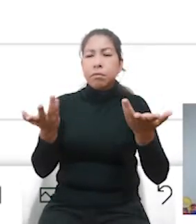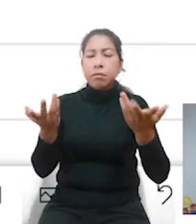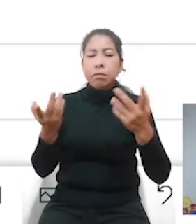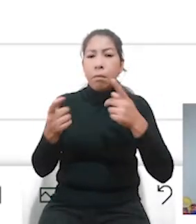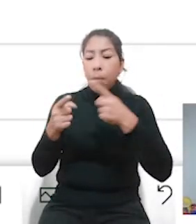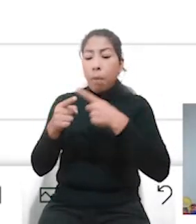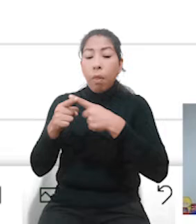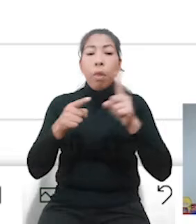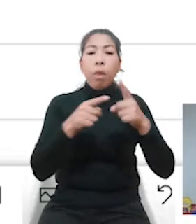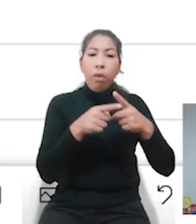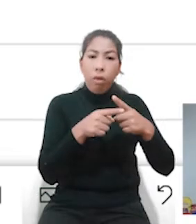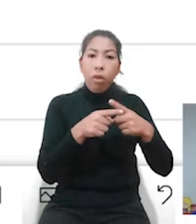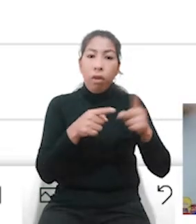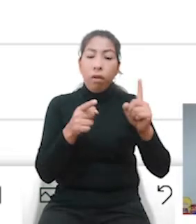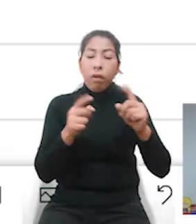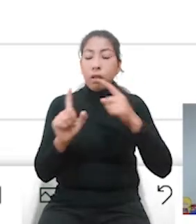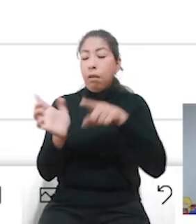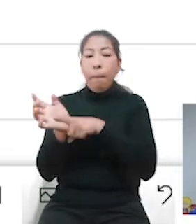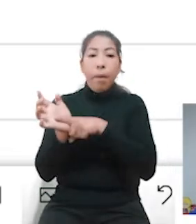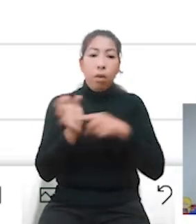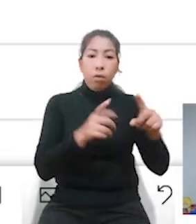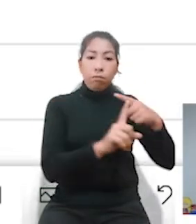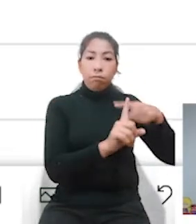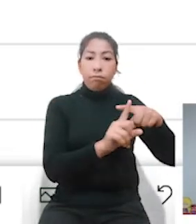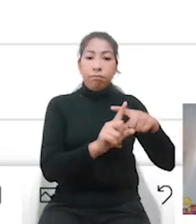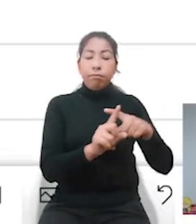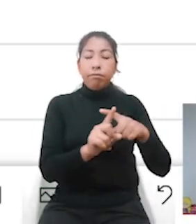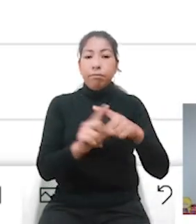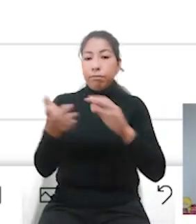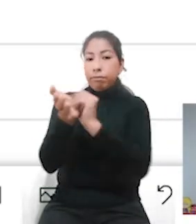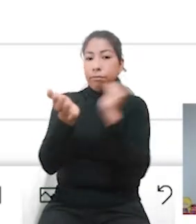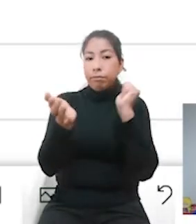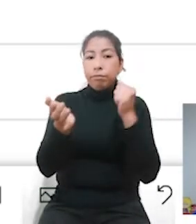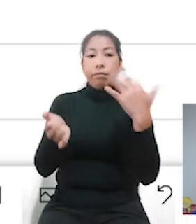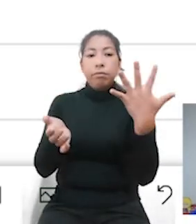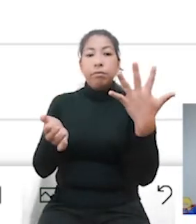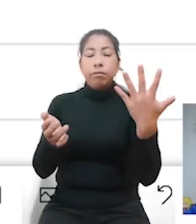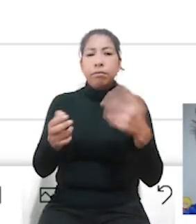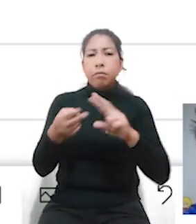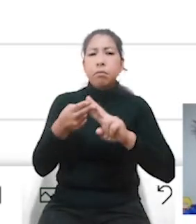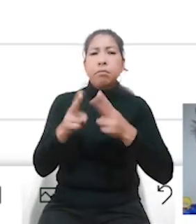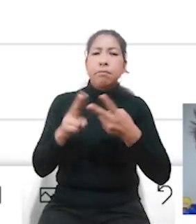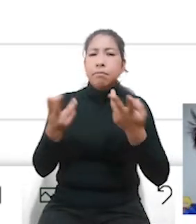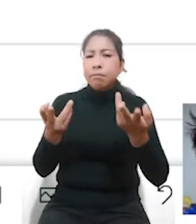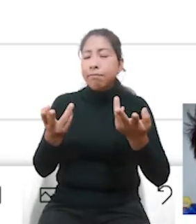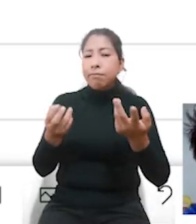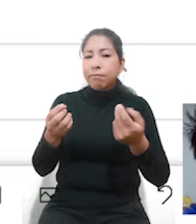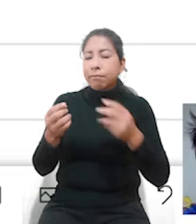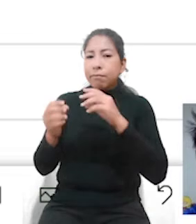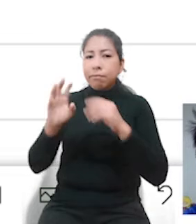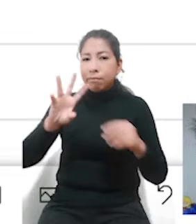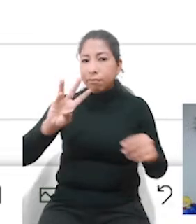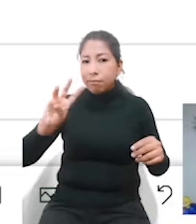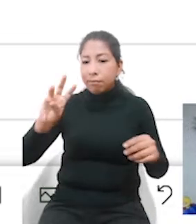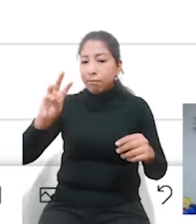además de multiplicar y dar como resultado 6, restado nos tiene que dar 5. Los números son